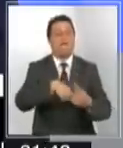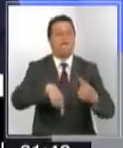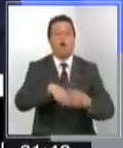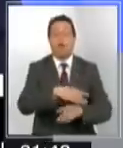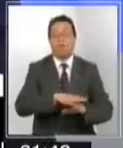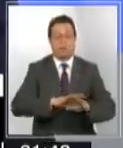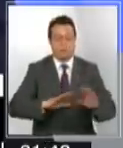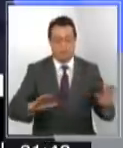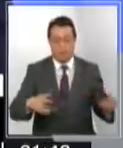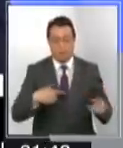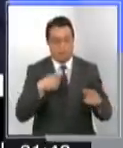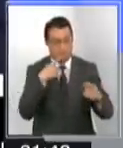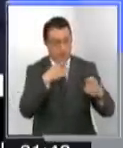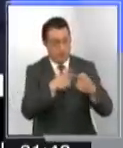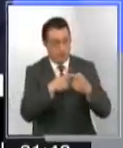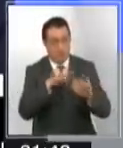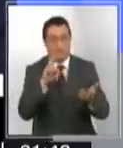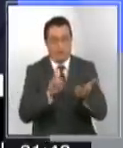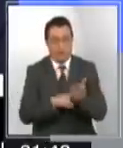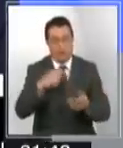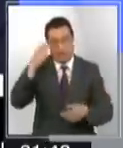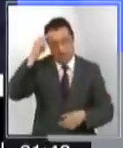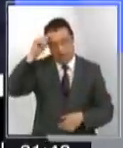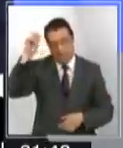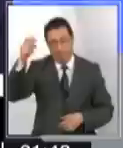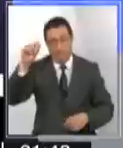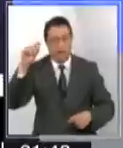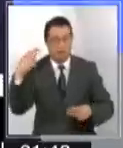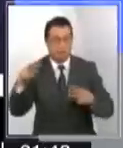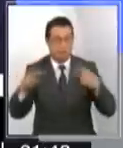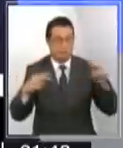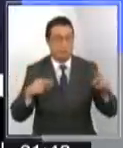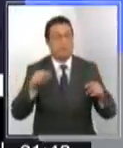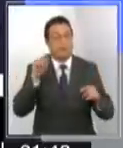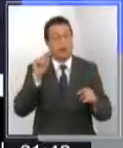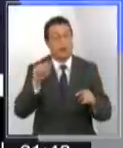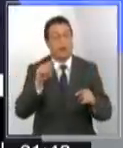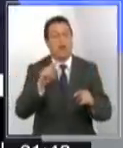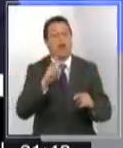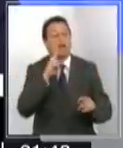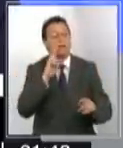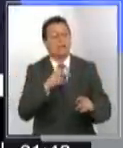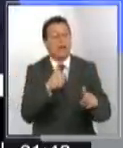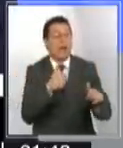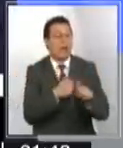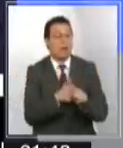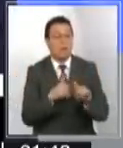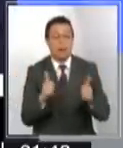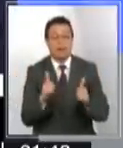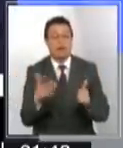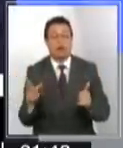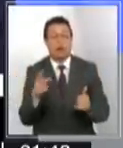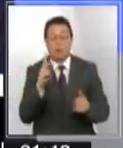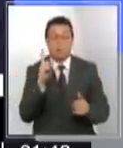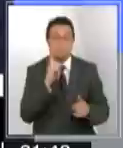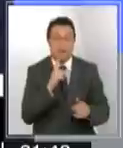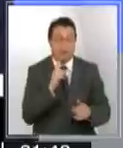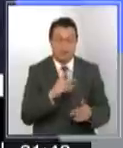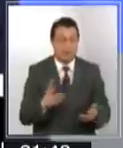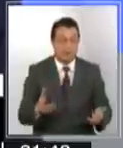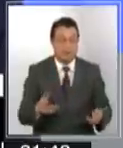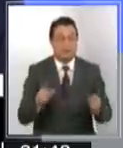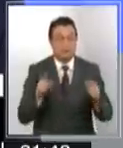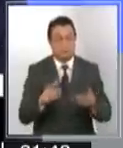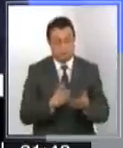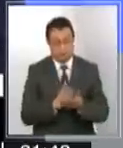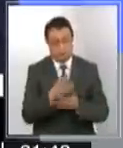un debate de verdad de las ideas. La primaria, sin respaldo de los partidos que llevan un candidato, es de mentira. Y yo lo que he dicho, partamos